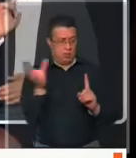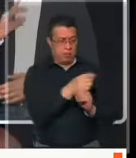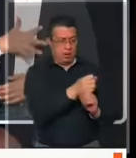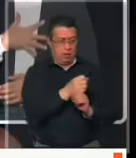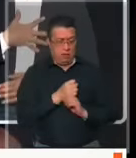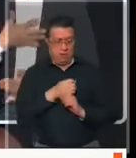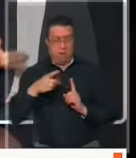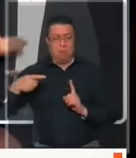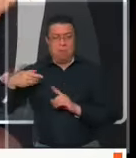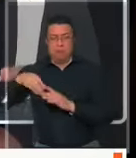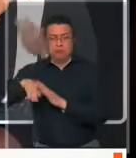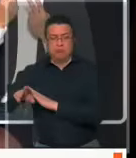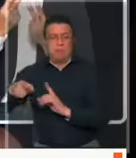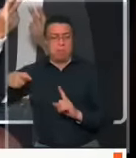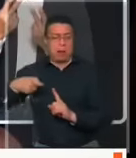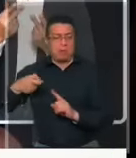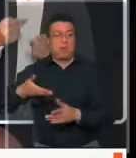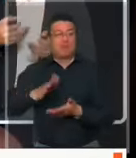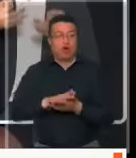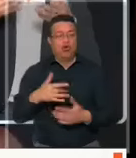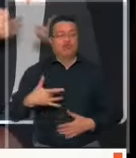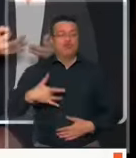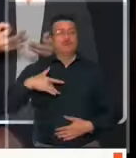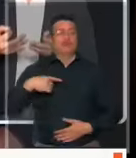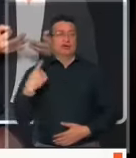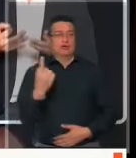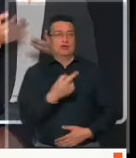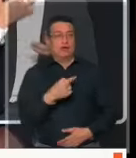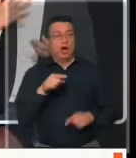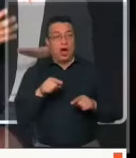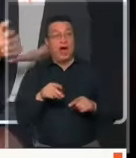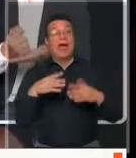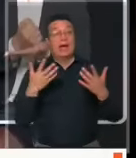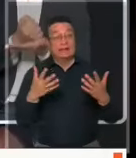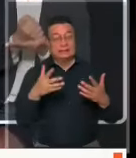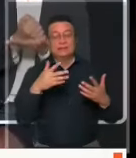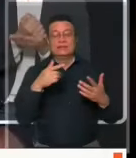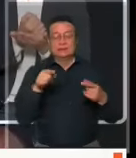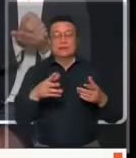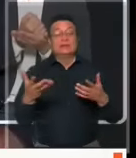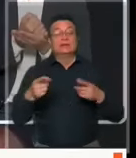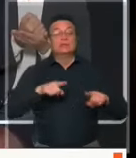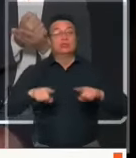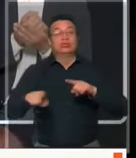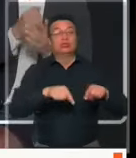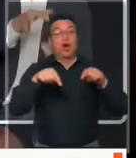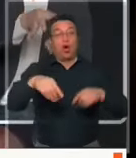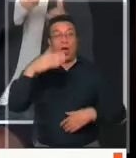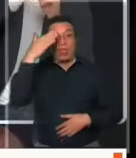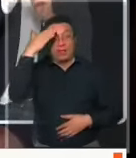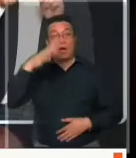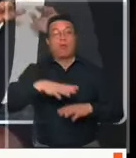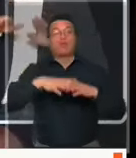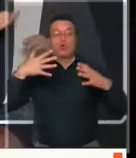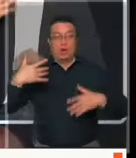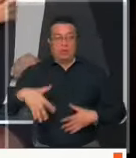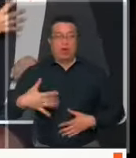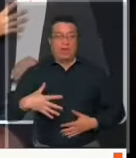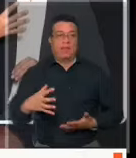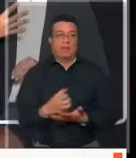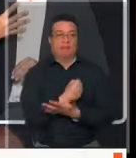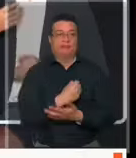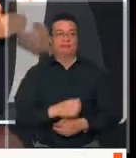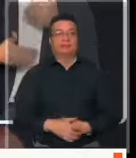conmocionó. Y sin duda, lo que se logra en esta diligencia del día de hoy es muy importante.